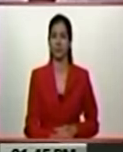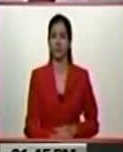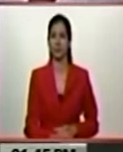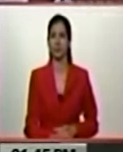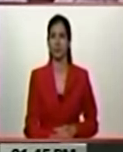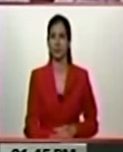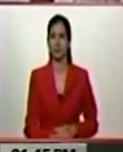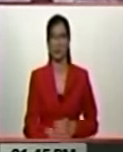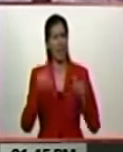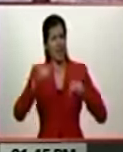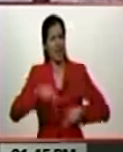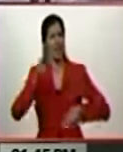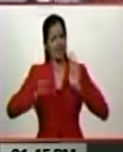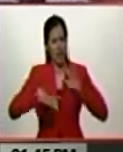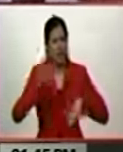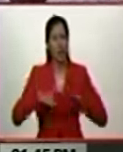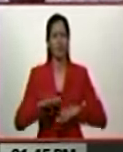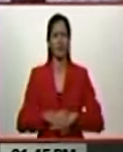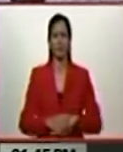estamos en Barlovento.